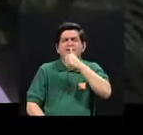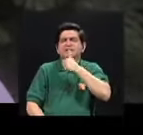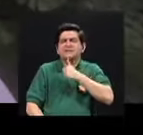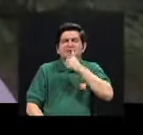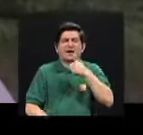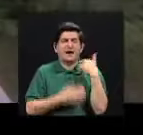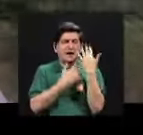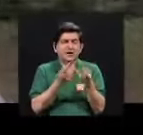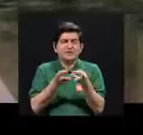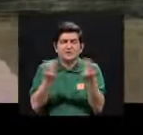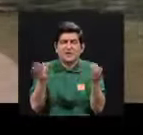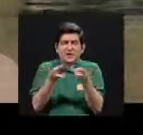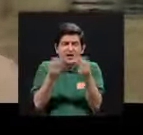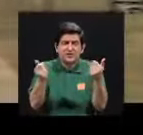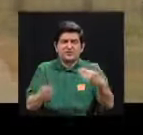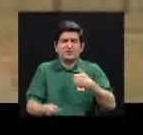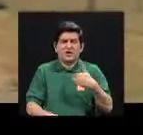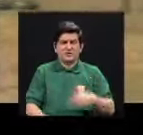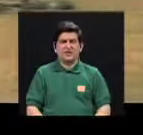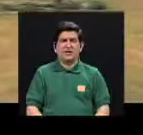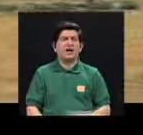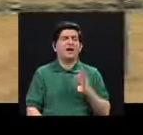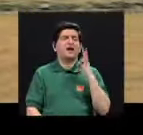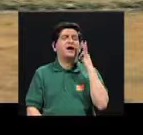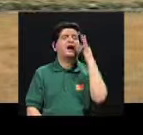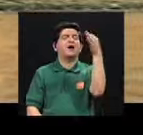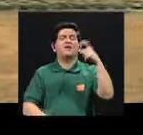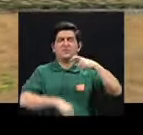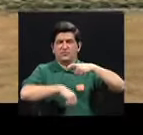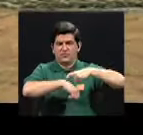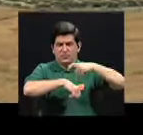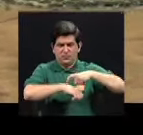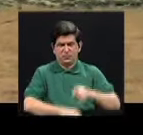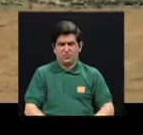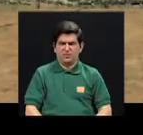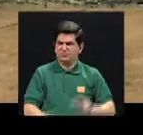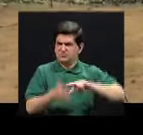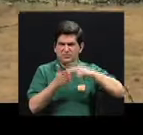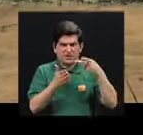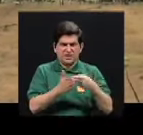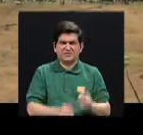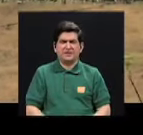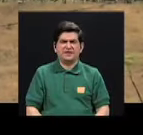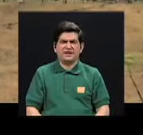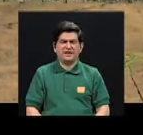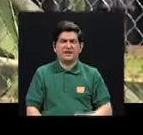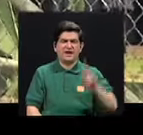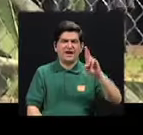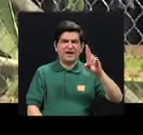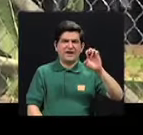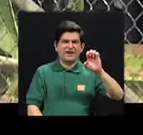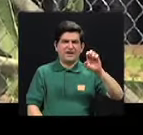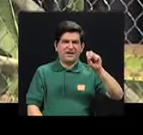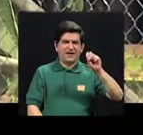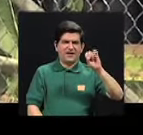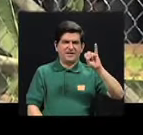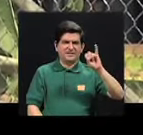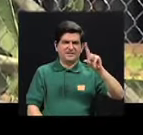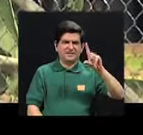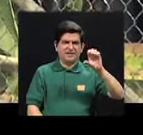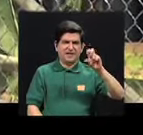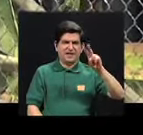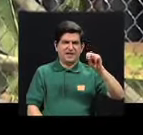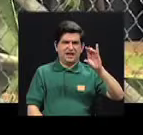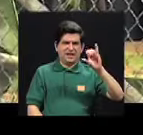suficientemente paciente como para esperar resultados en un largo plazo. Sí, la resilience o resiliencia,